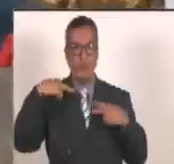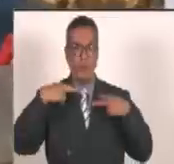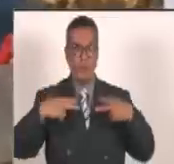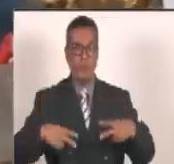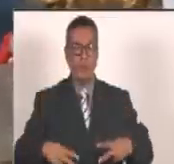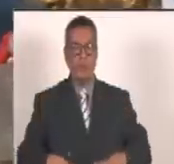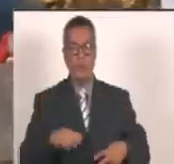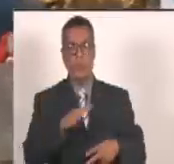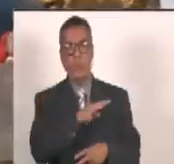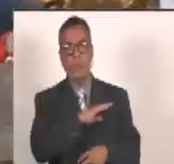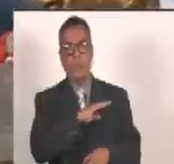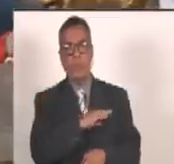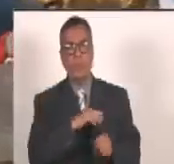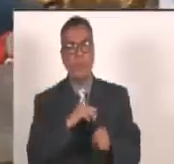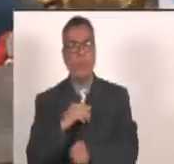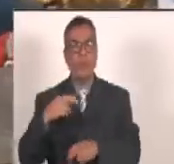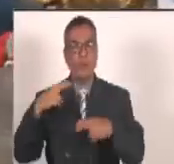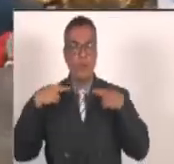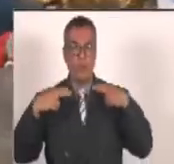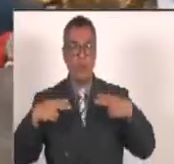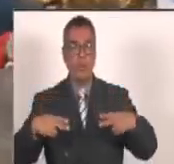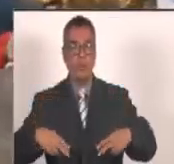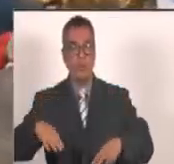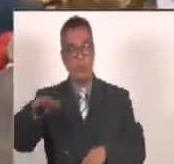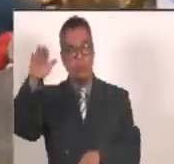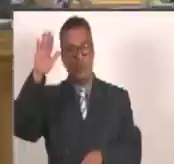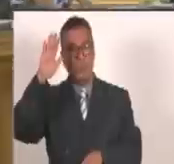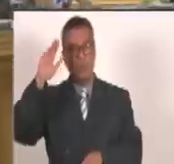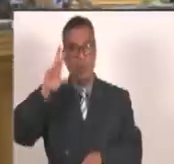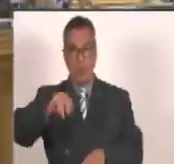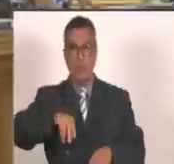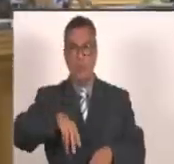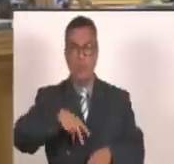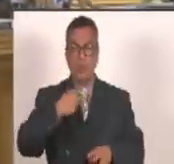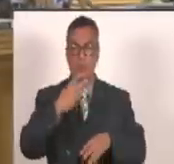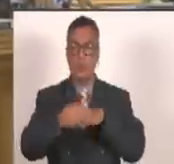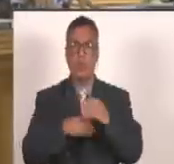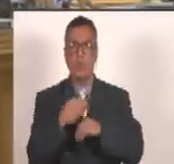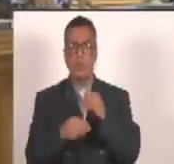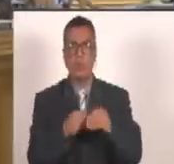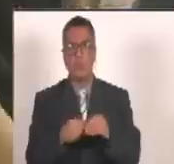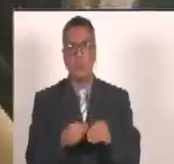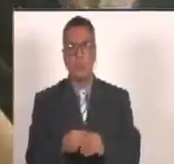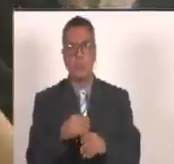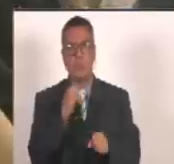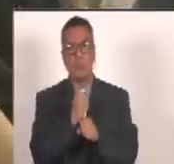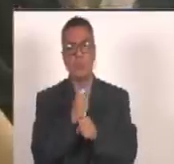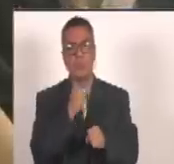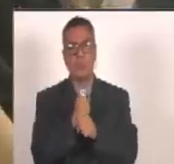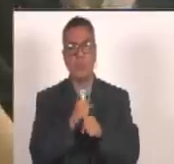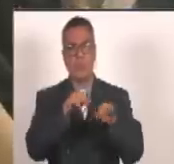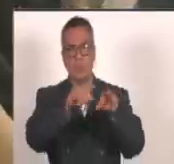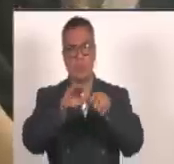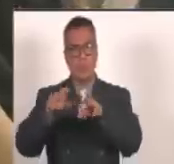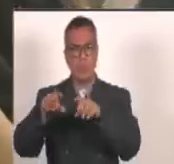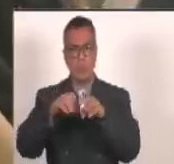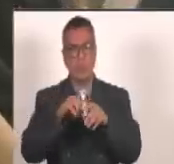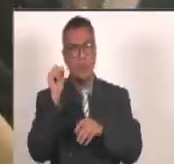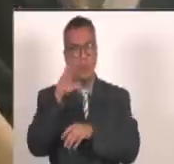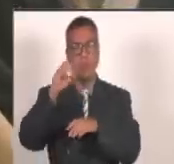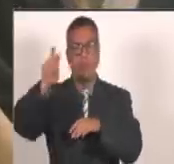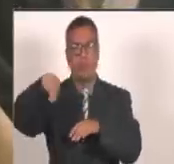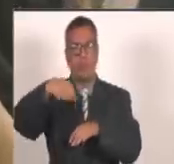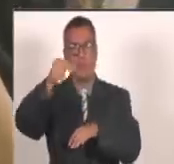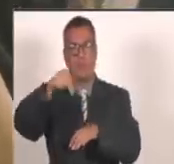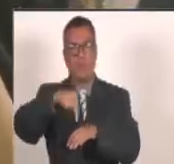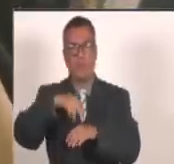vida, jura por su indudable capacidad para ejercer y desempeñar el cargo de secretaria de la